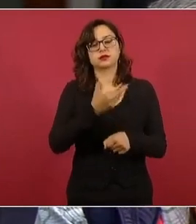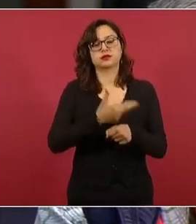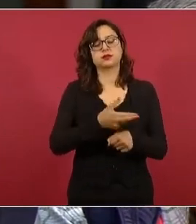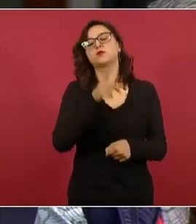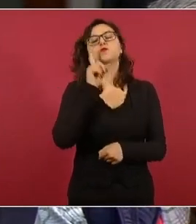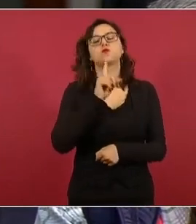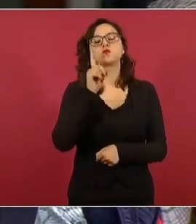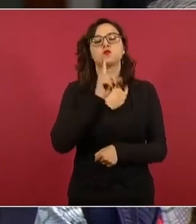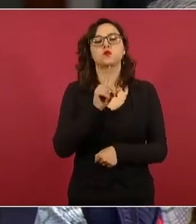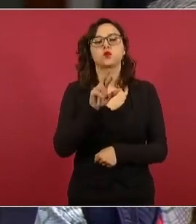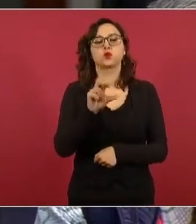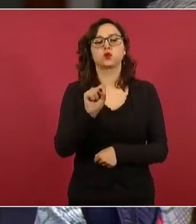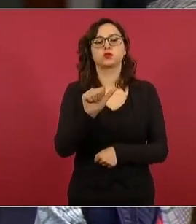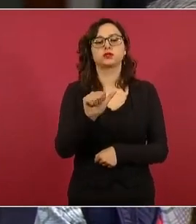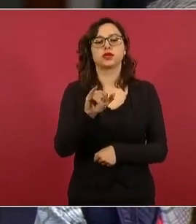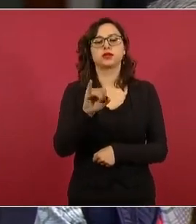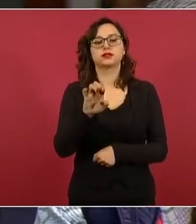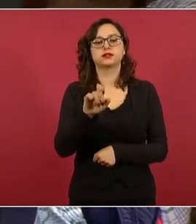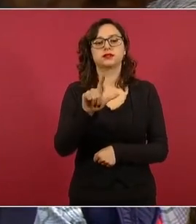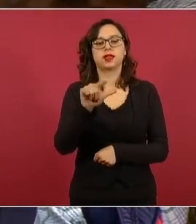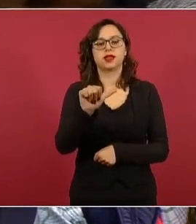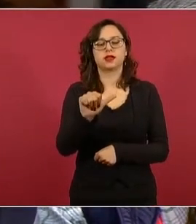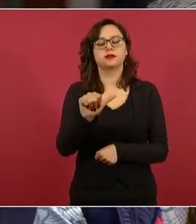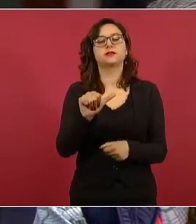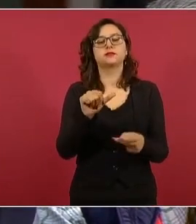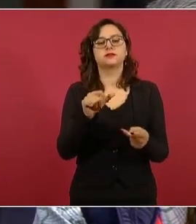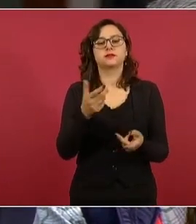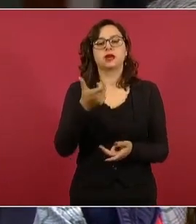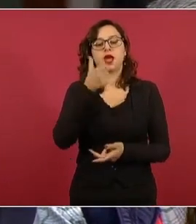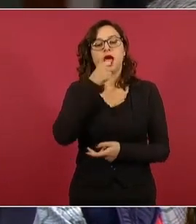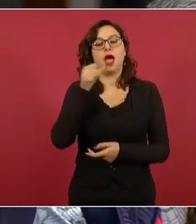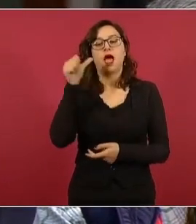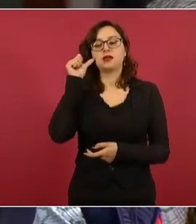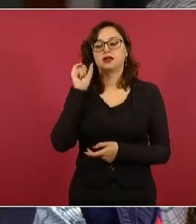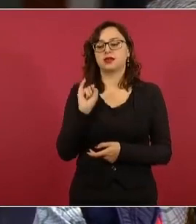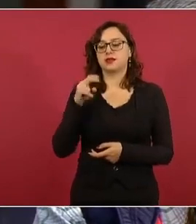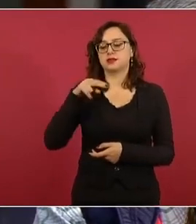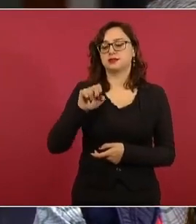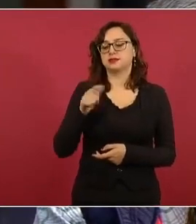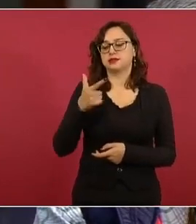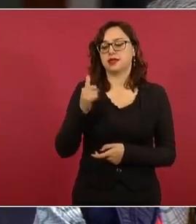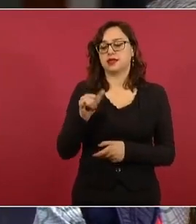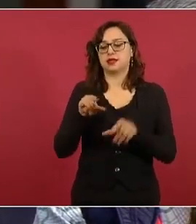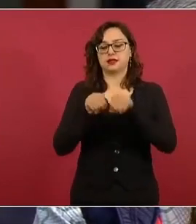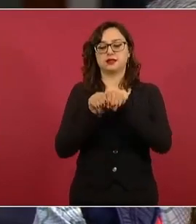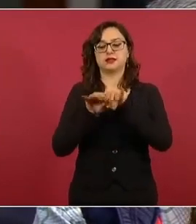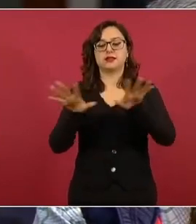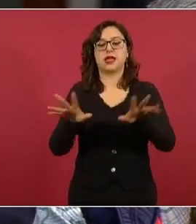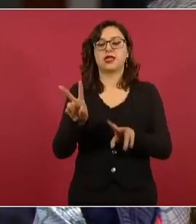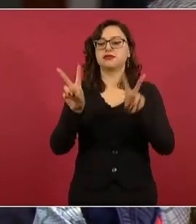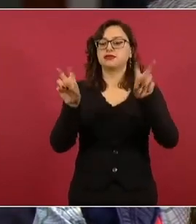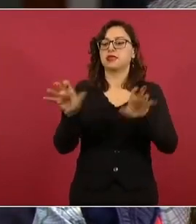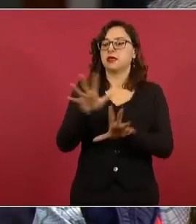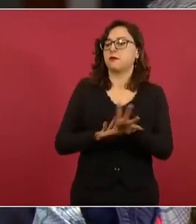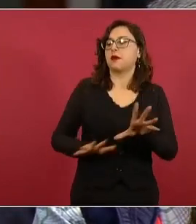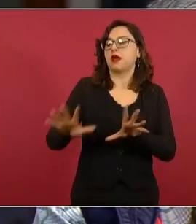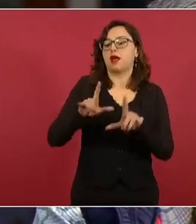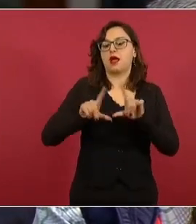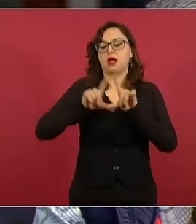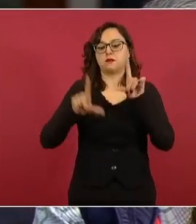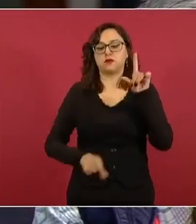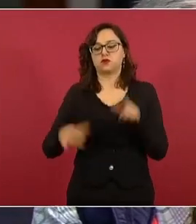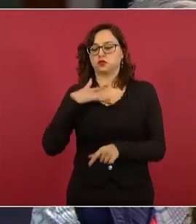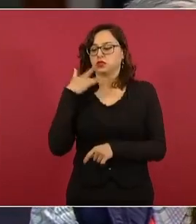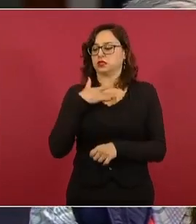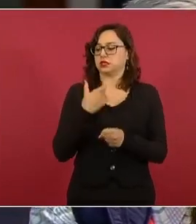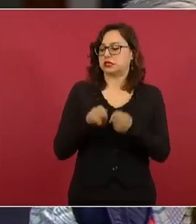secretaria Rosa Isela. Comentarle, ayer el INEGI publicó una encuesta sobre la percepción de seguridad en México,